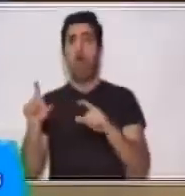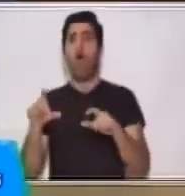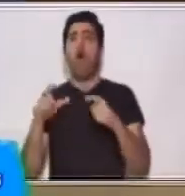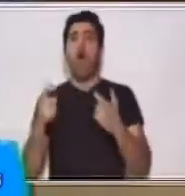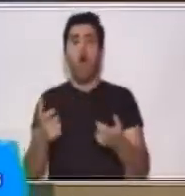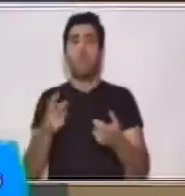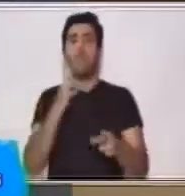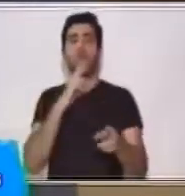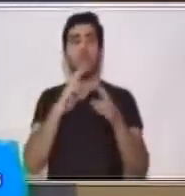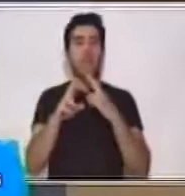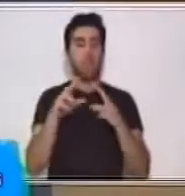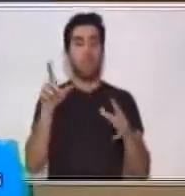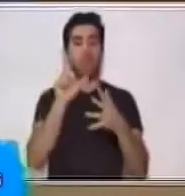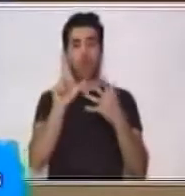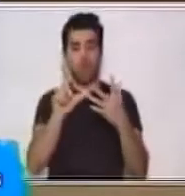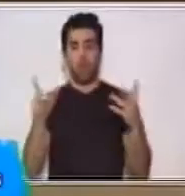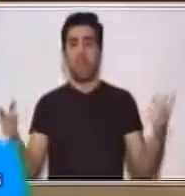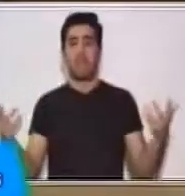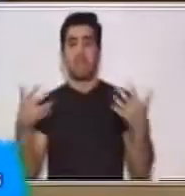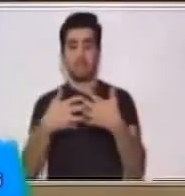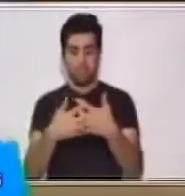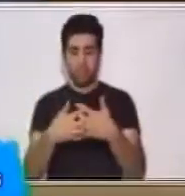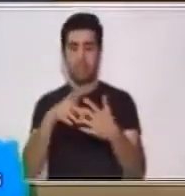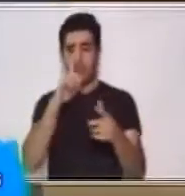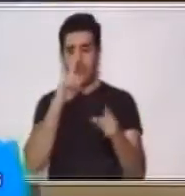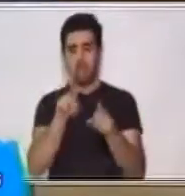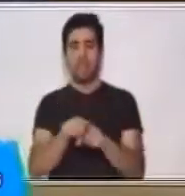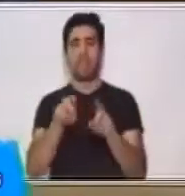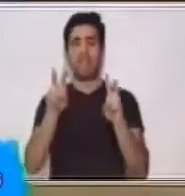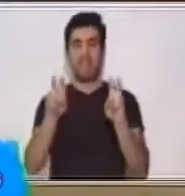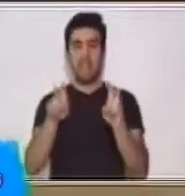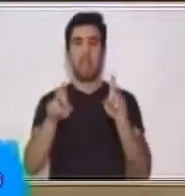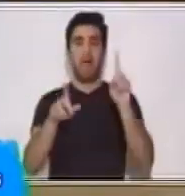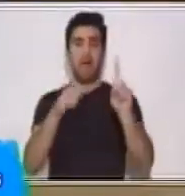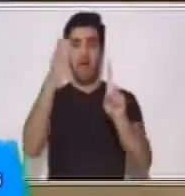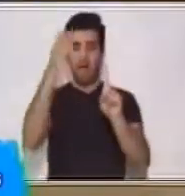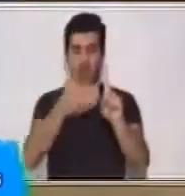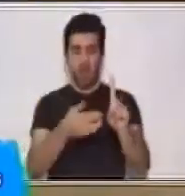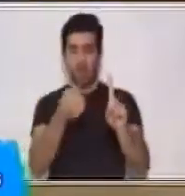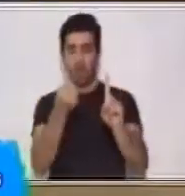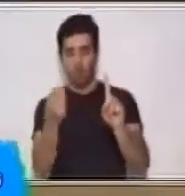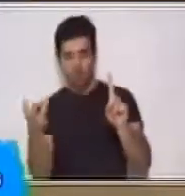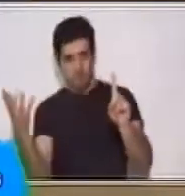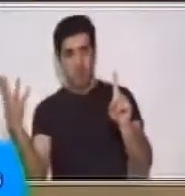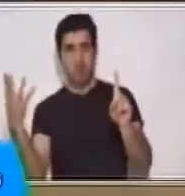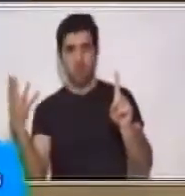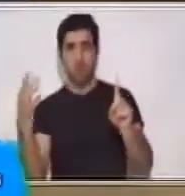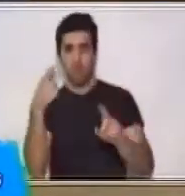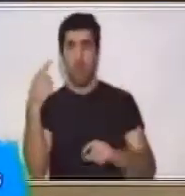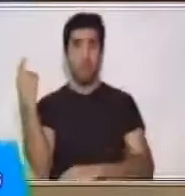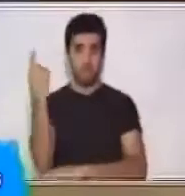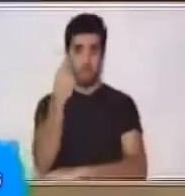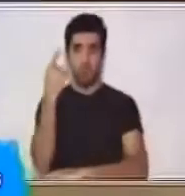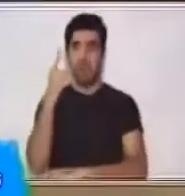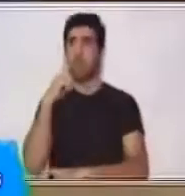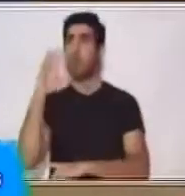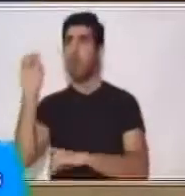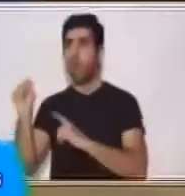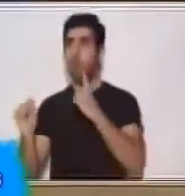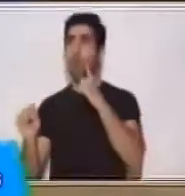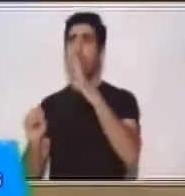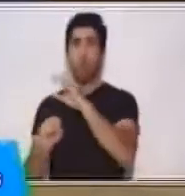también podemos ver fracciones. Sí es importante que lo tomemos en cuenta para repasar en